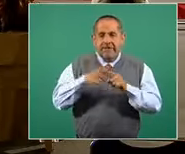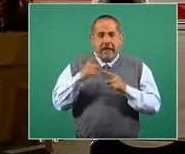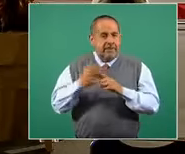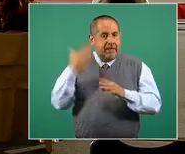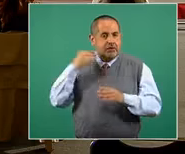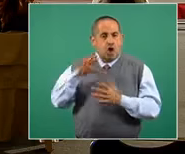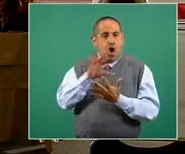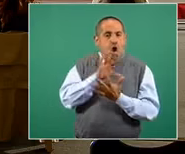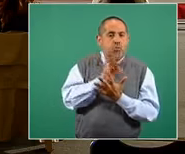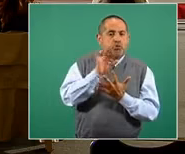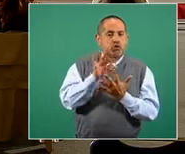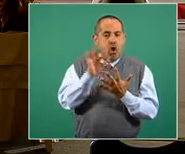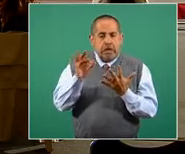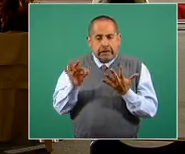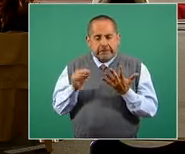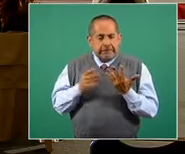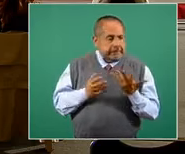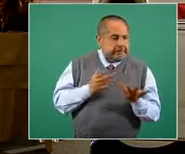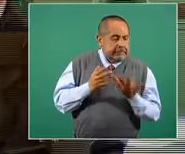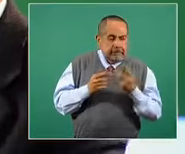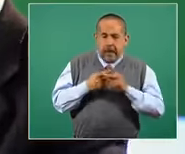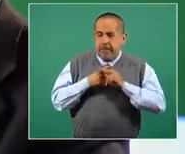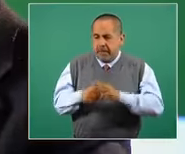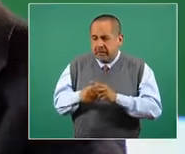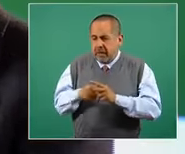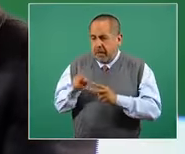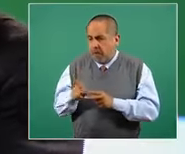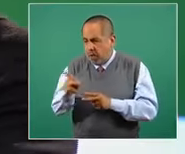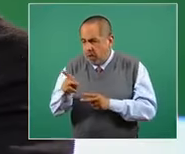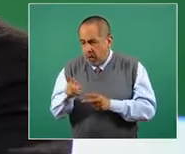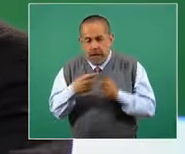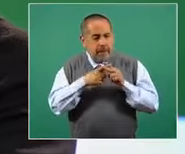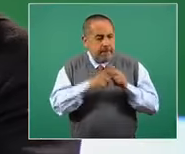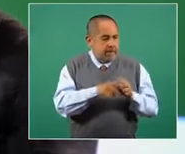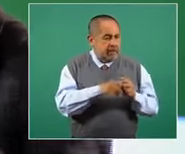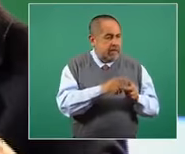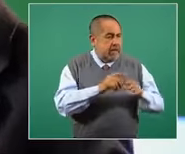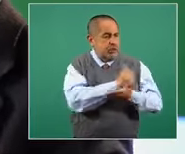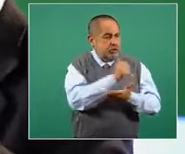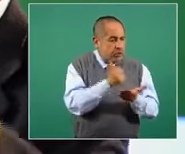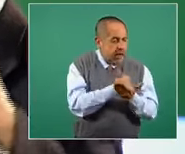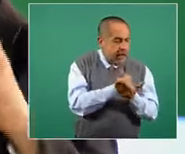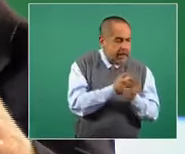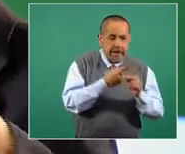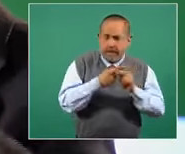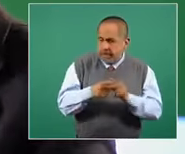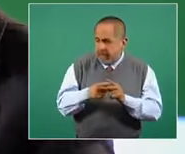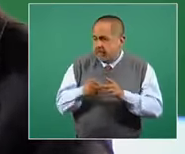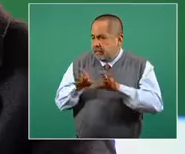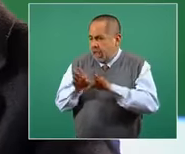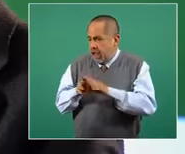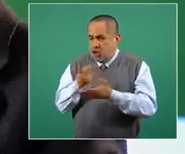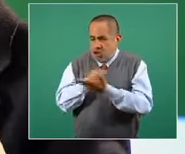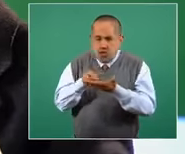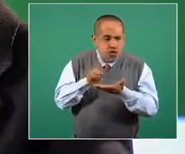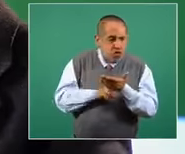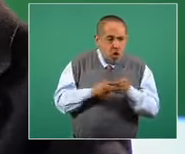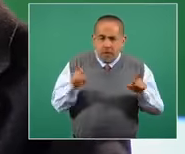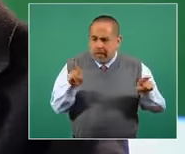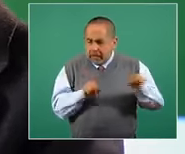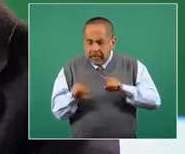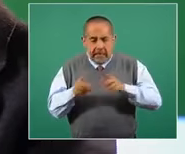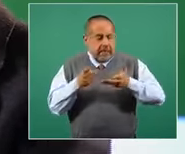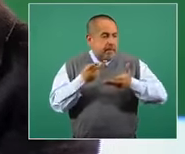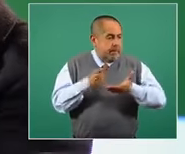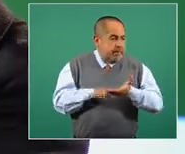múltiples abordajes. Empezar por zonas rurales, empezar por zonas urbanas, empezar en una forma mixta, empezar